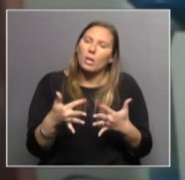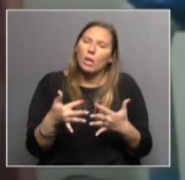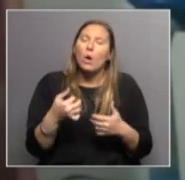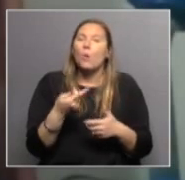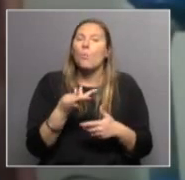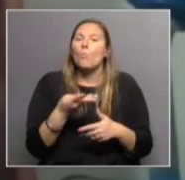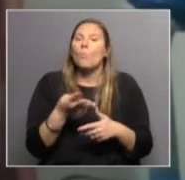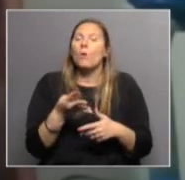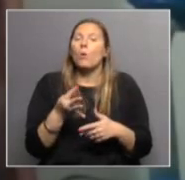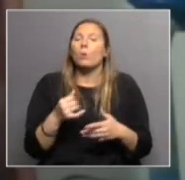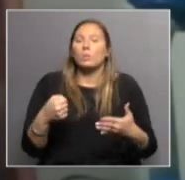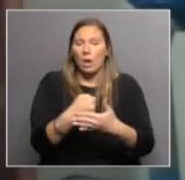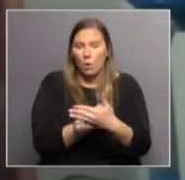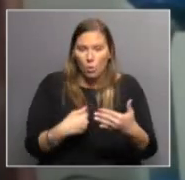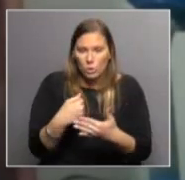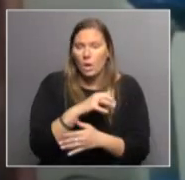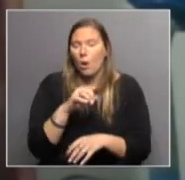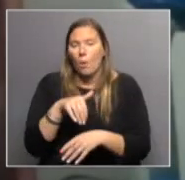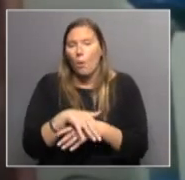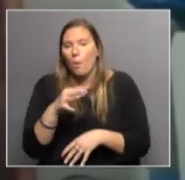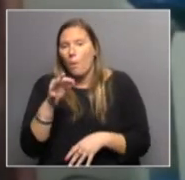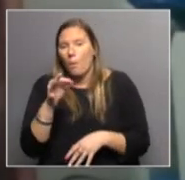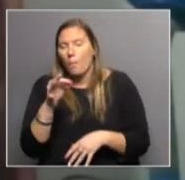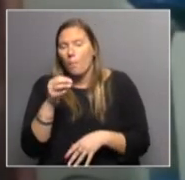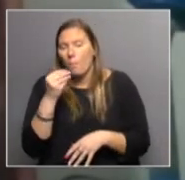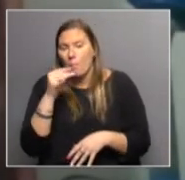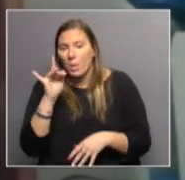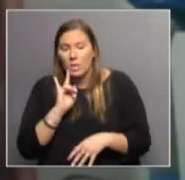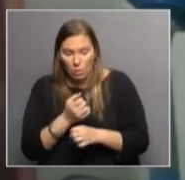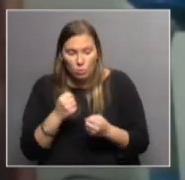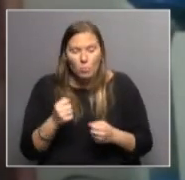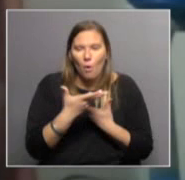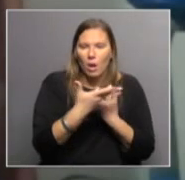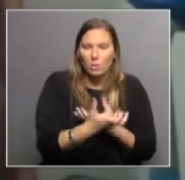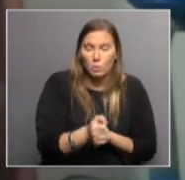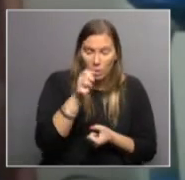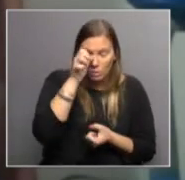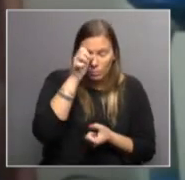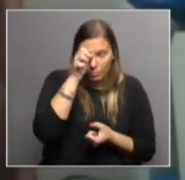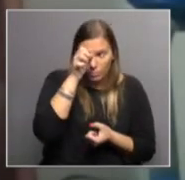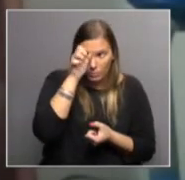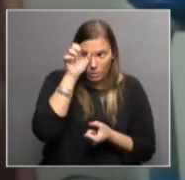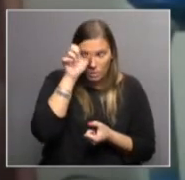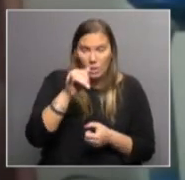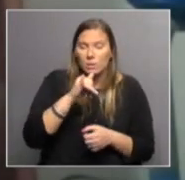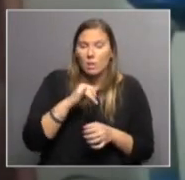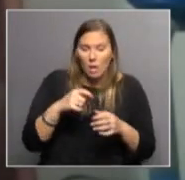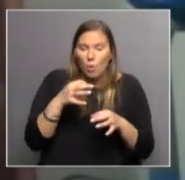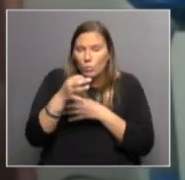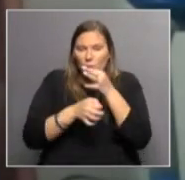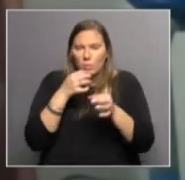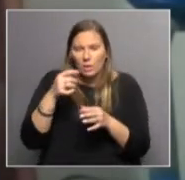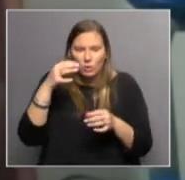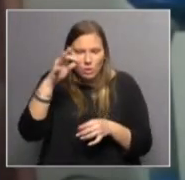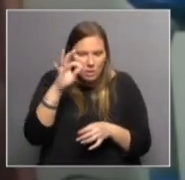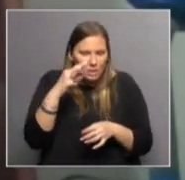cuántas ollas o merenderos se logró llegar a ayudar. O sea que se hace un reporte bien detallado